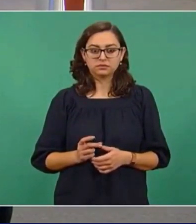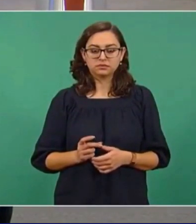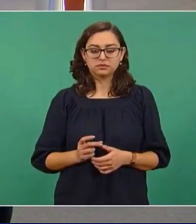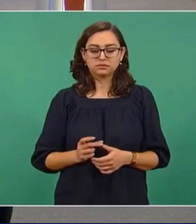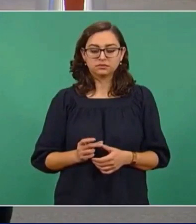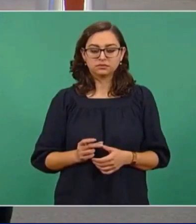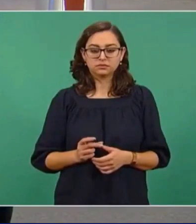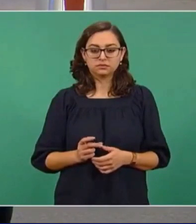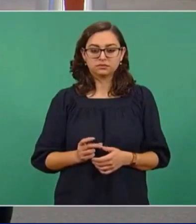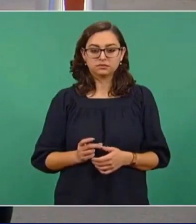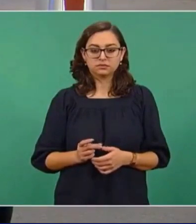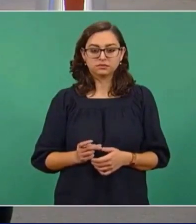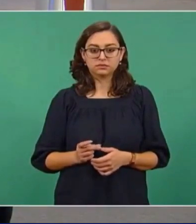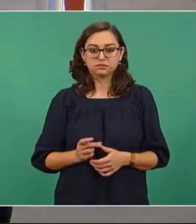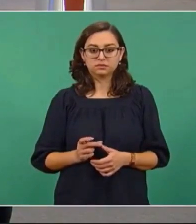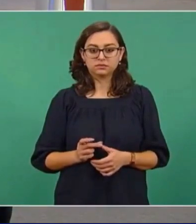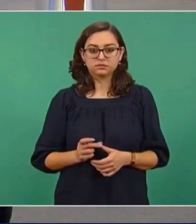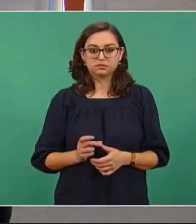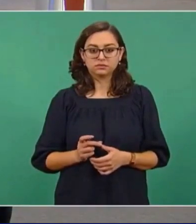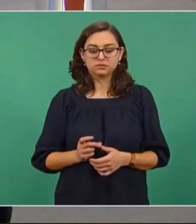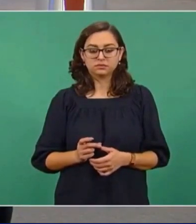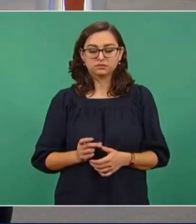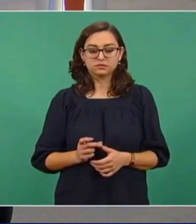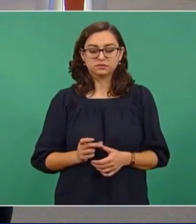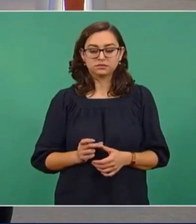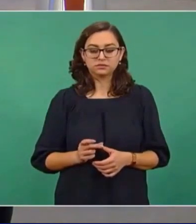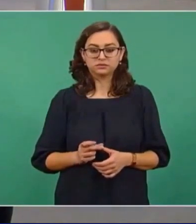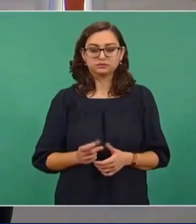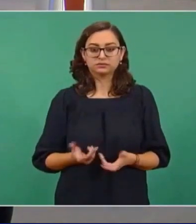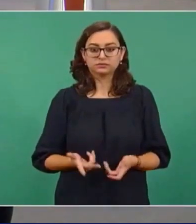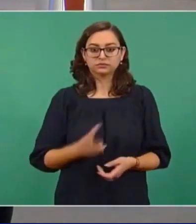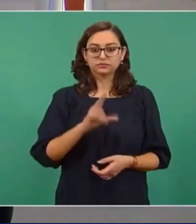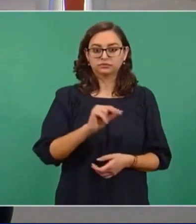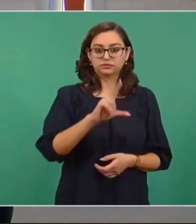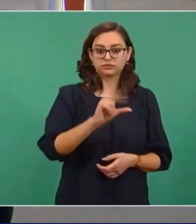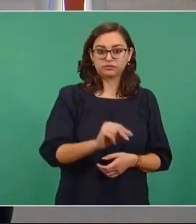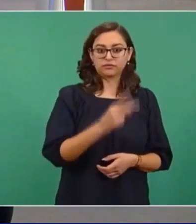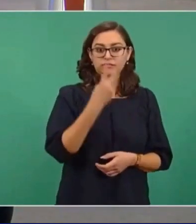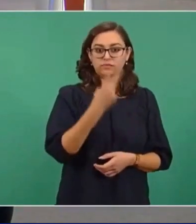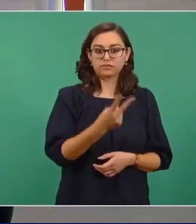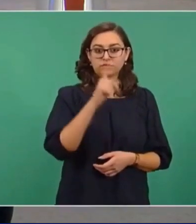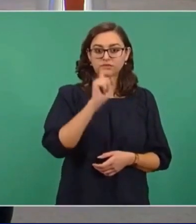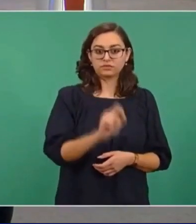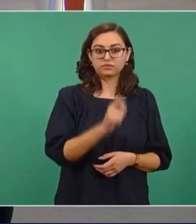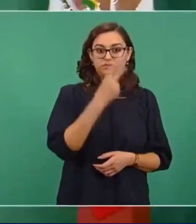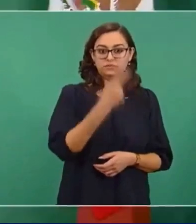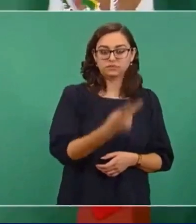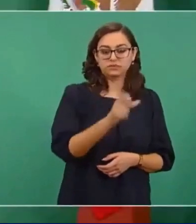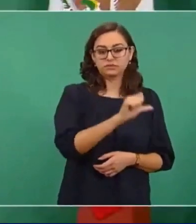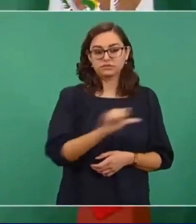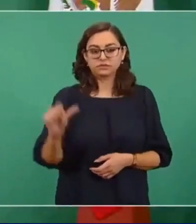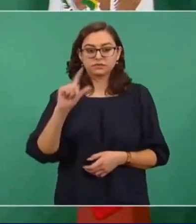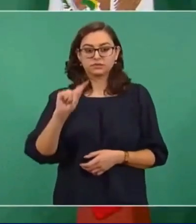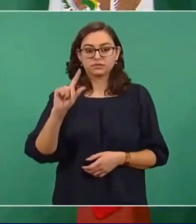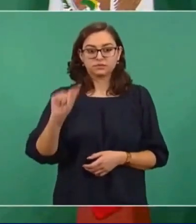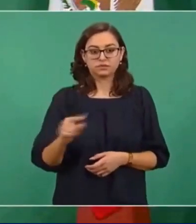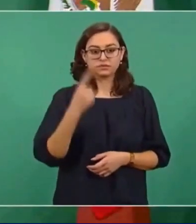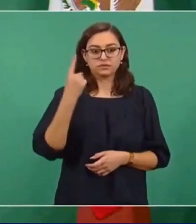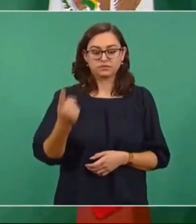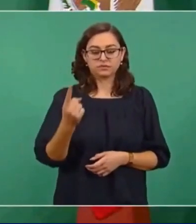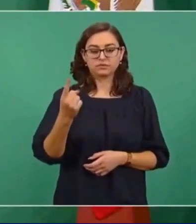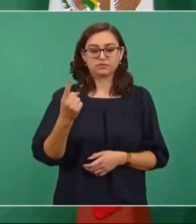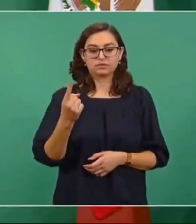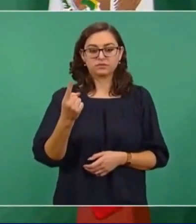De 82.2, ¿no? A 71.5 en el 20. Y así